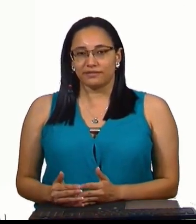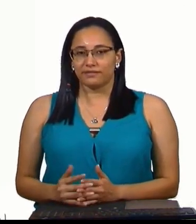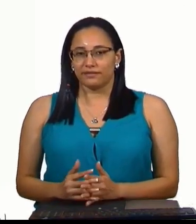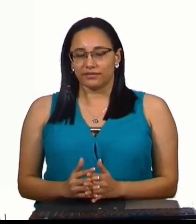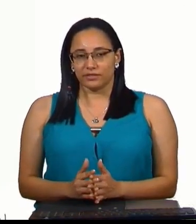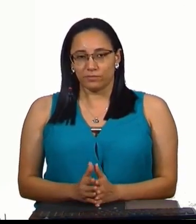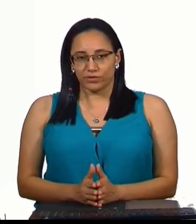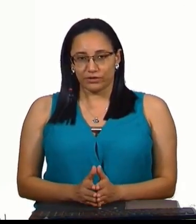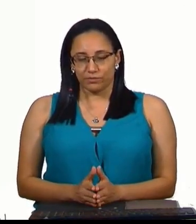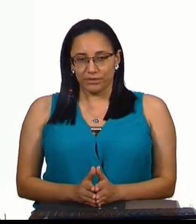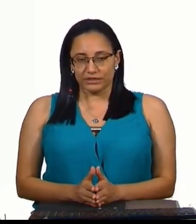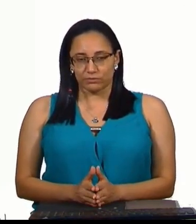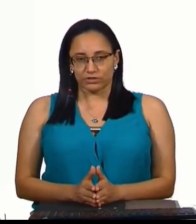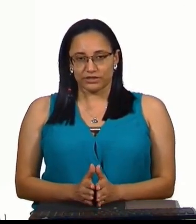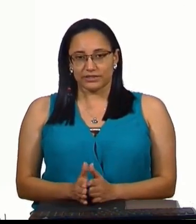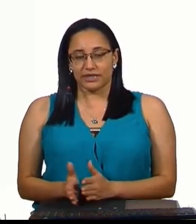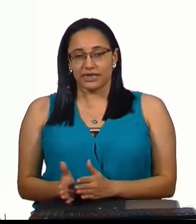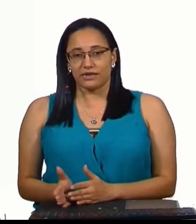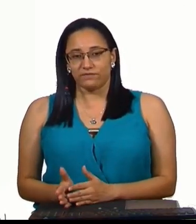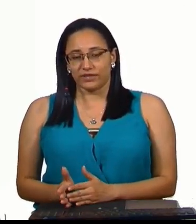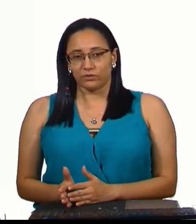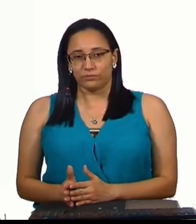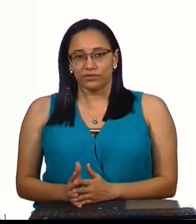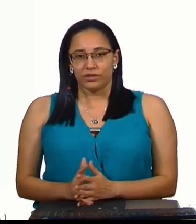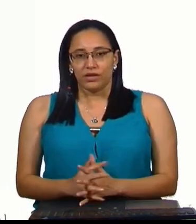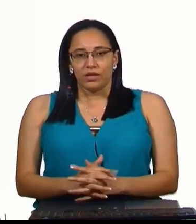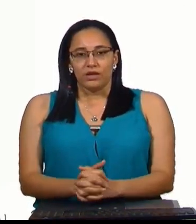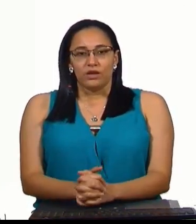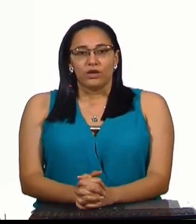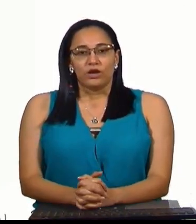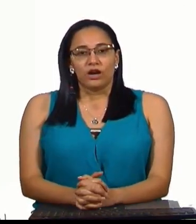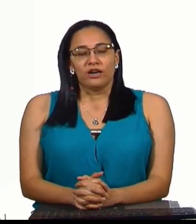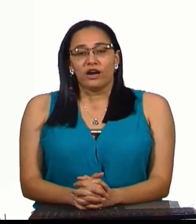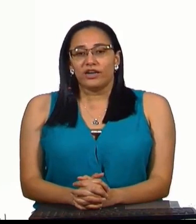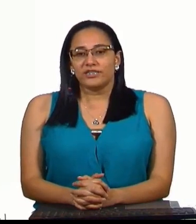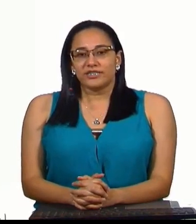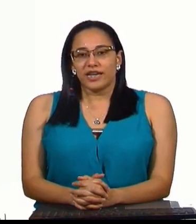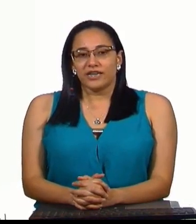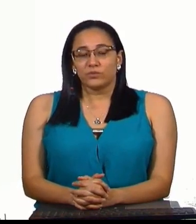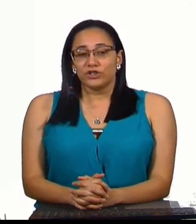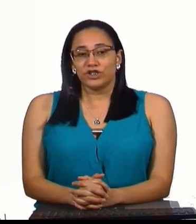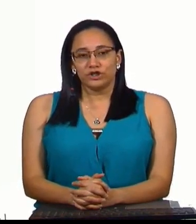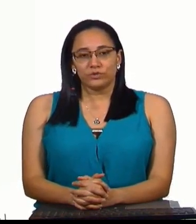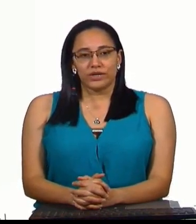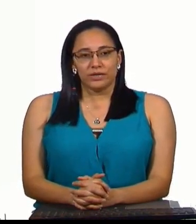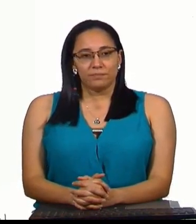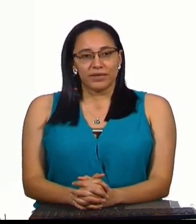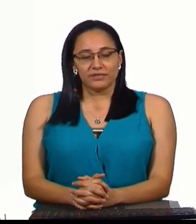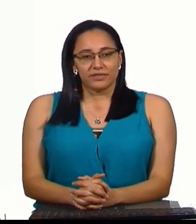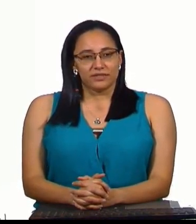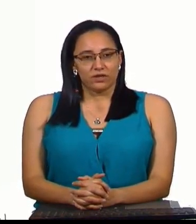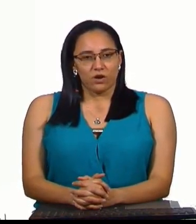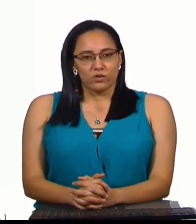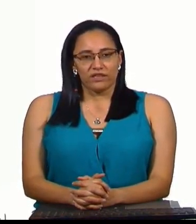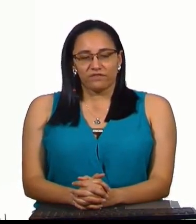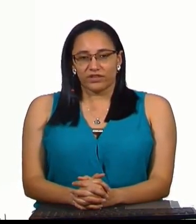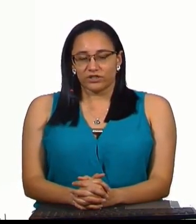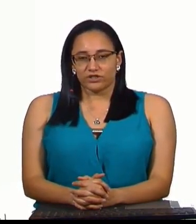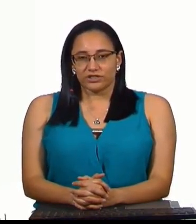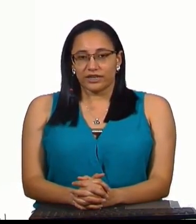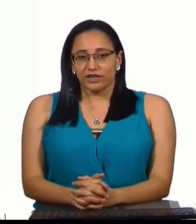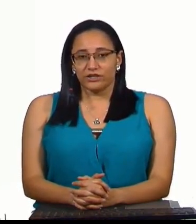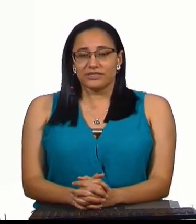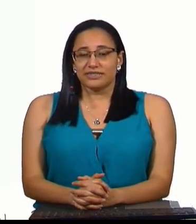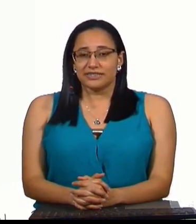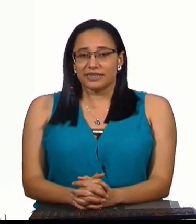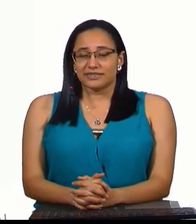incapaces de entretenerse por ellos mismos. Ese sería el efecto. Gone are the days when children invented their own